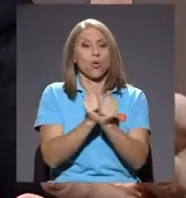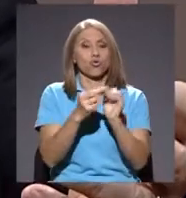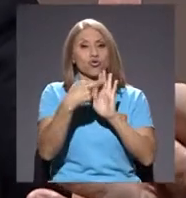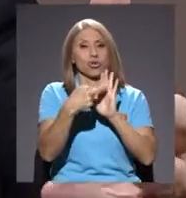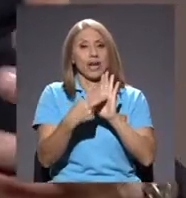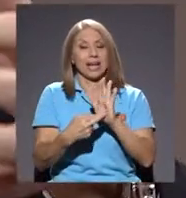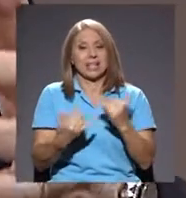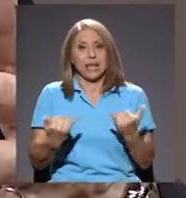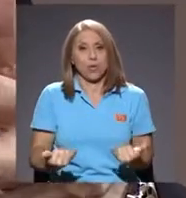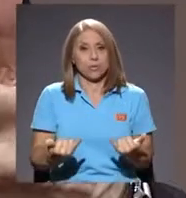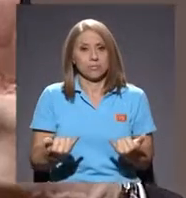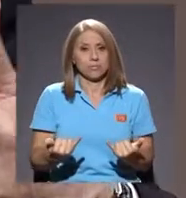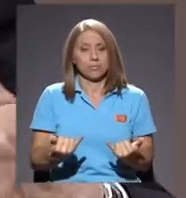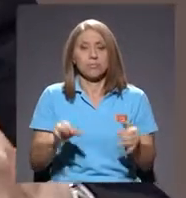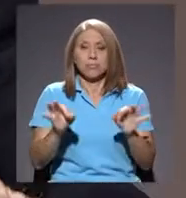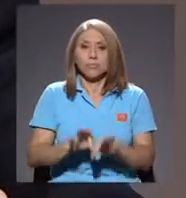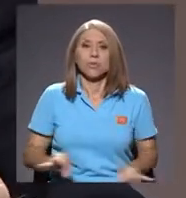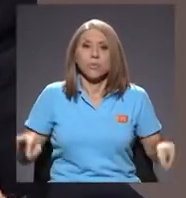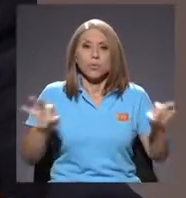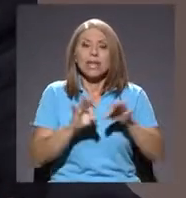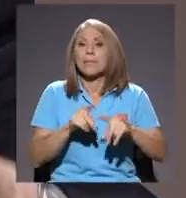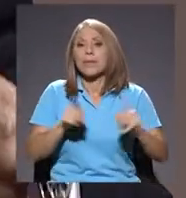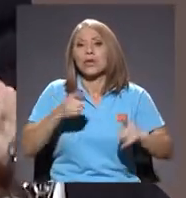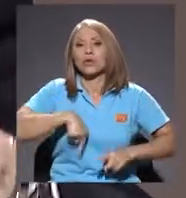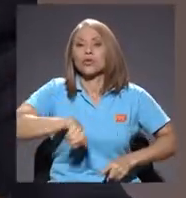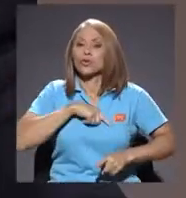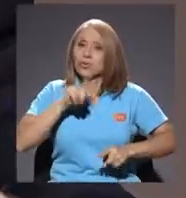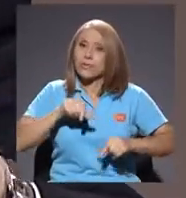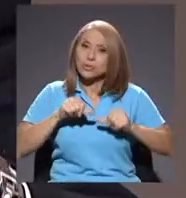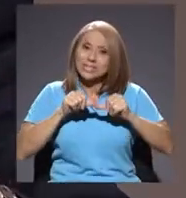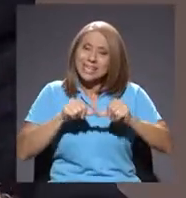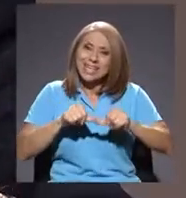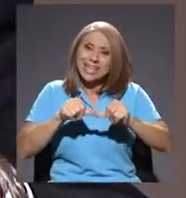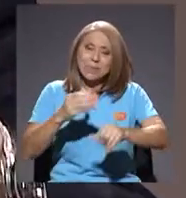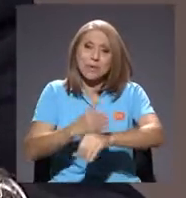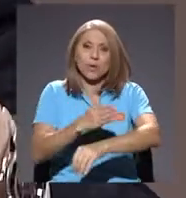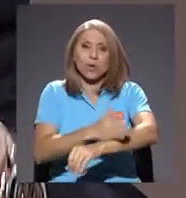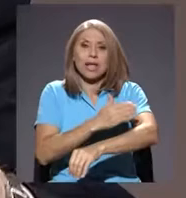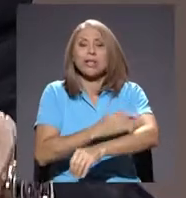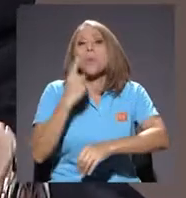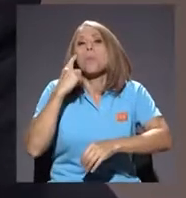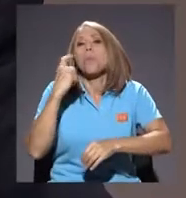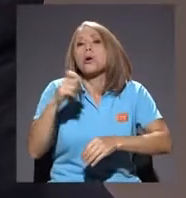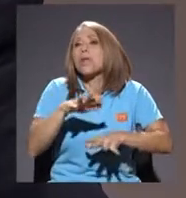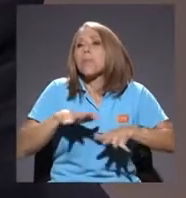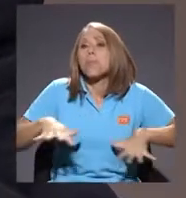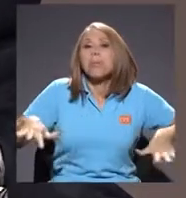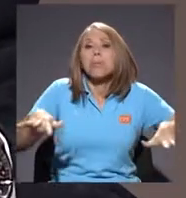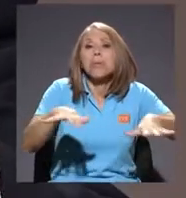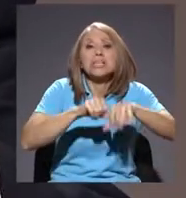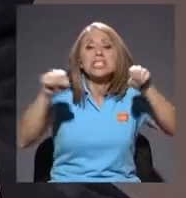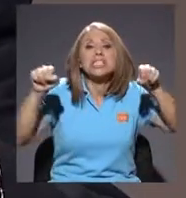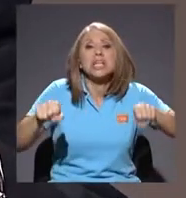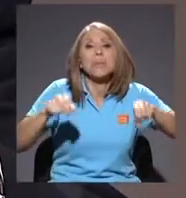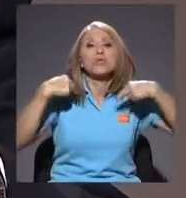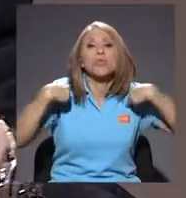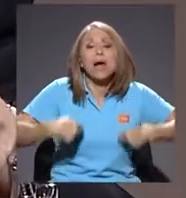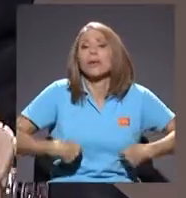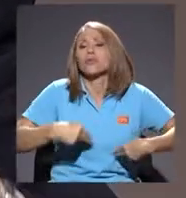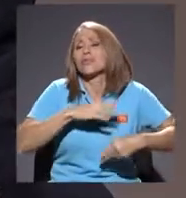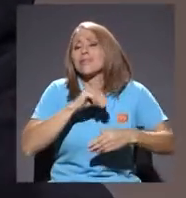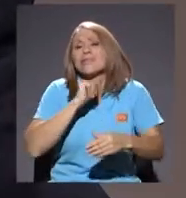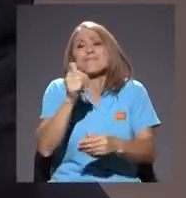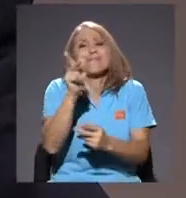pero tenemos que seguir mejorándolo porque los sistemas humanos todos son imperfectos y todo lo que hacemos lo hacemos